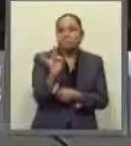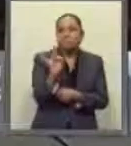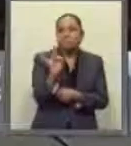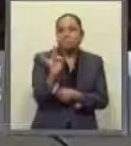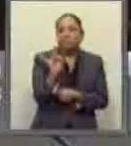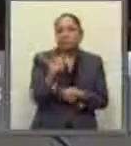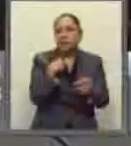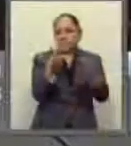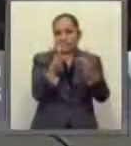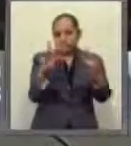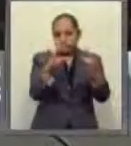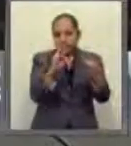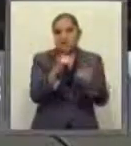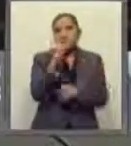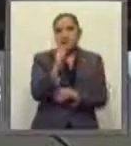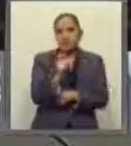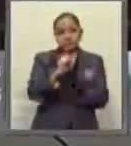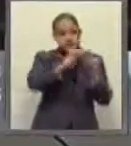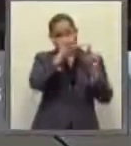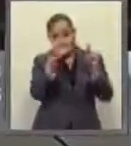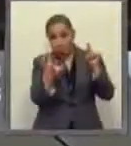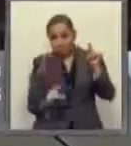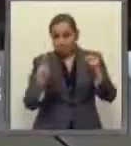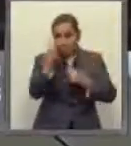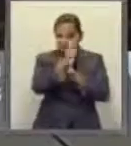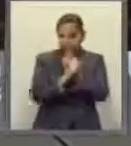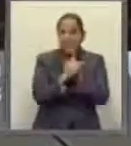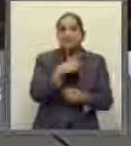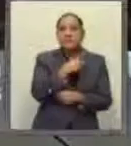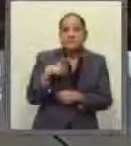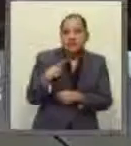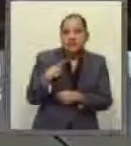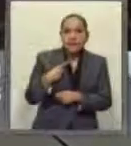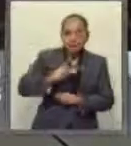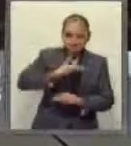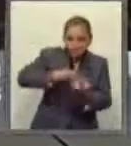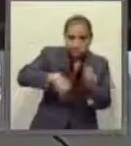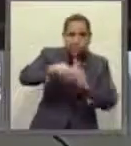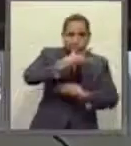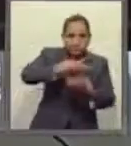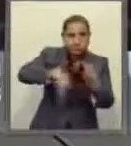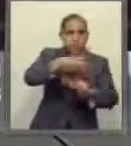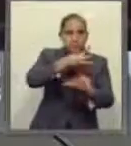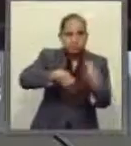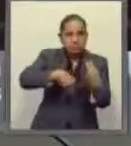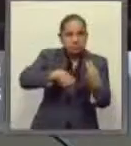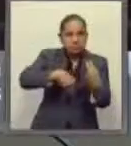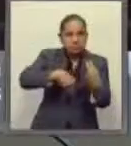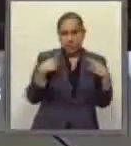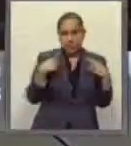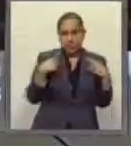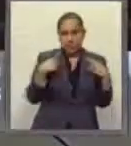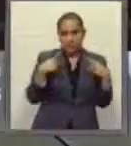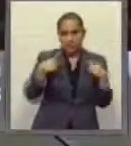tengamos como país lo suficiente recursos para que todos los ciudadanos